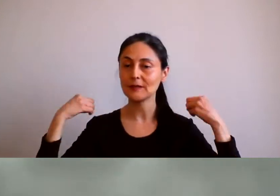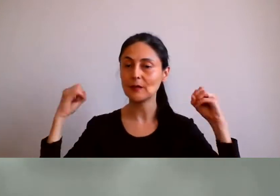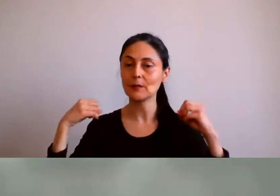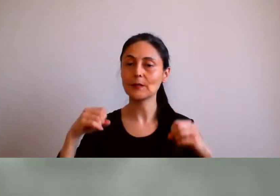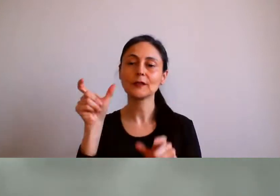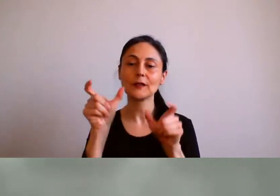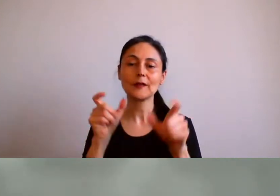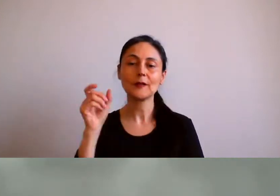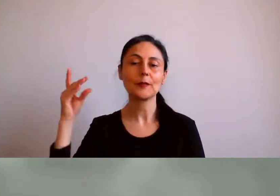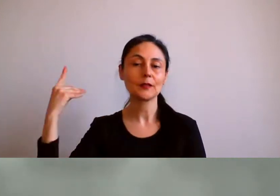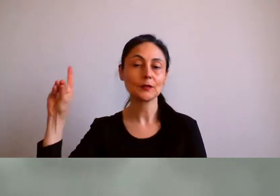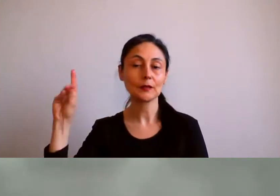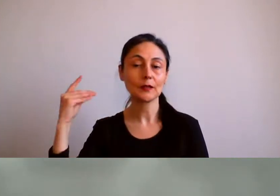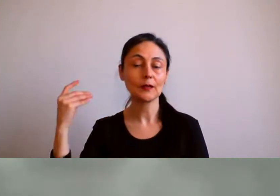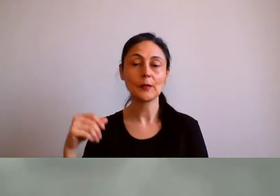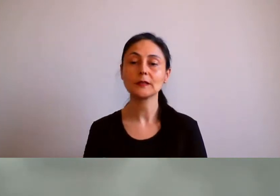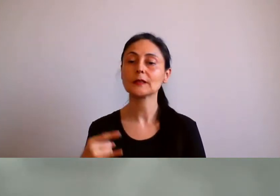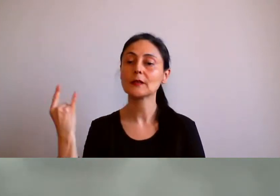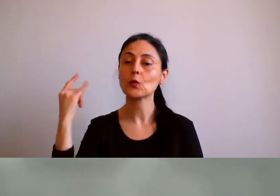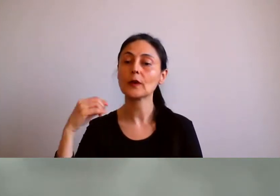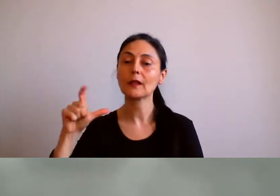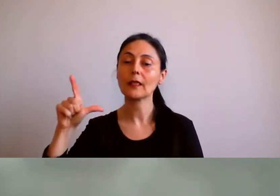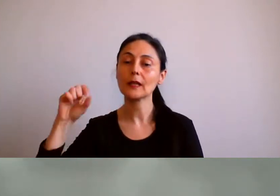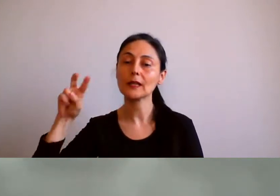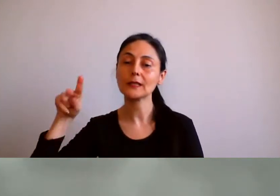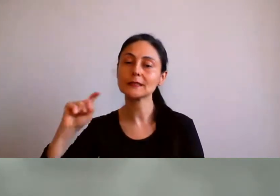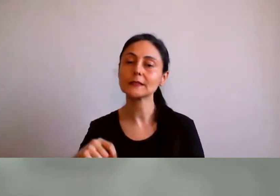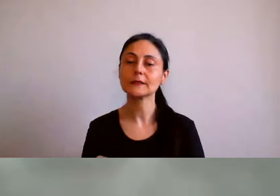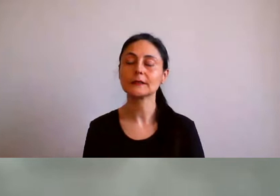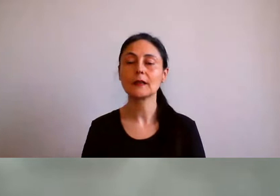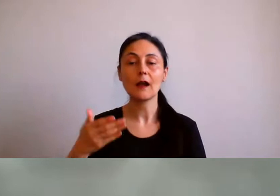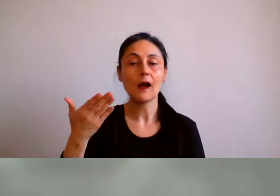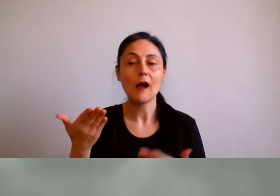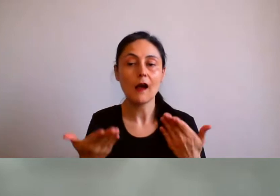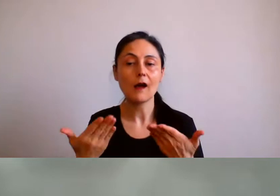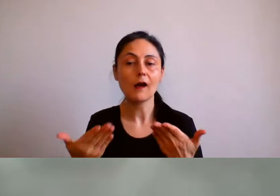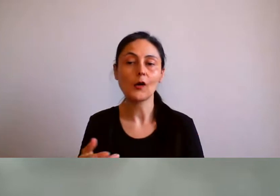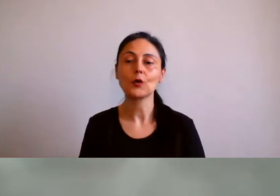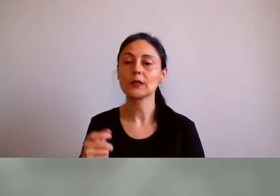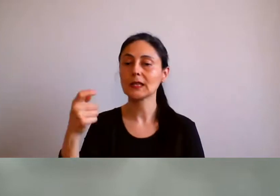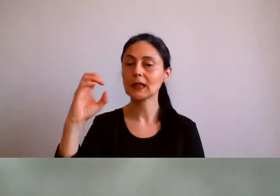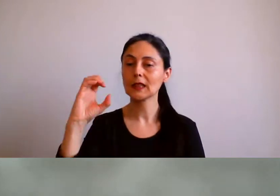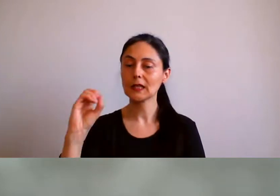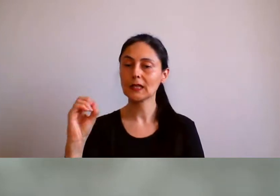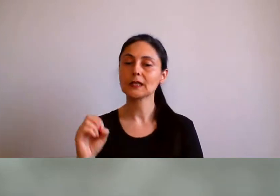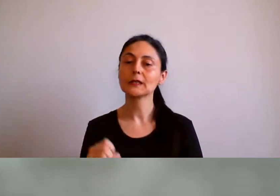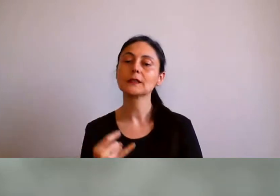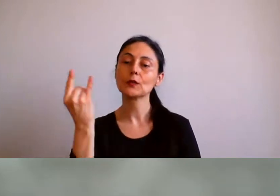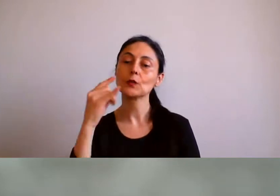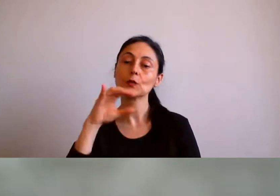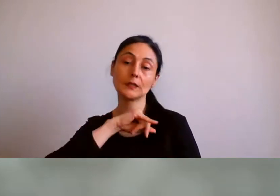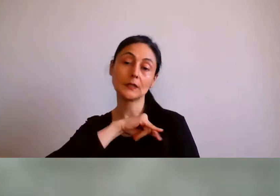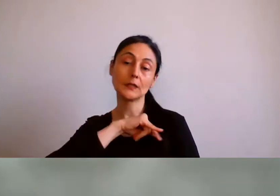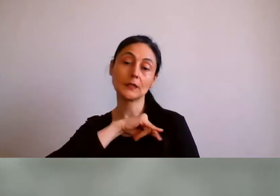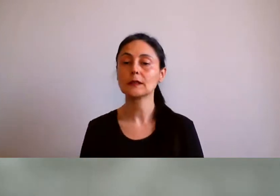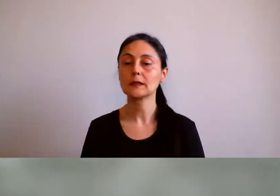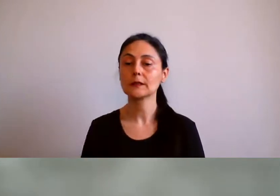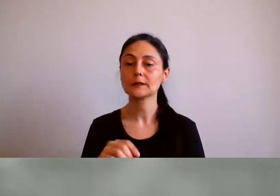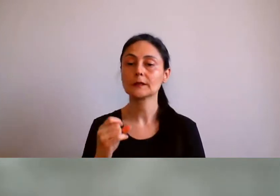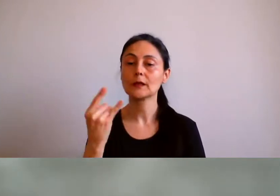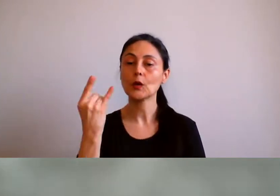de la Universidad de Leipzig y actualmente es terapeuta ocupacional del Hospital Clínico de la Universidad de Chile en la unidad de pacientes críticos y en la